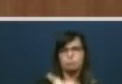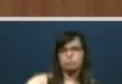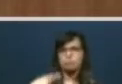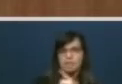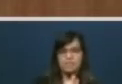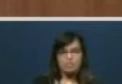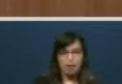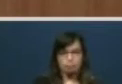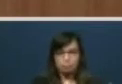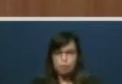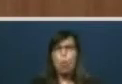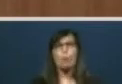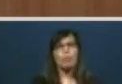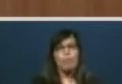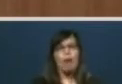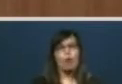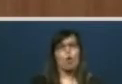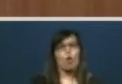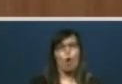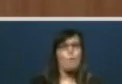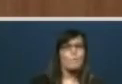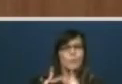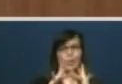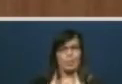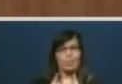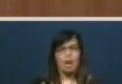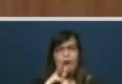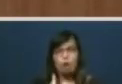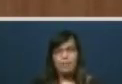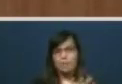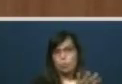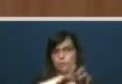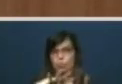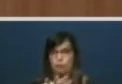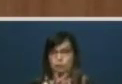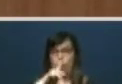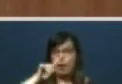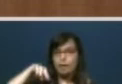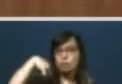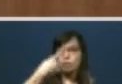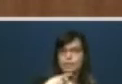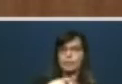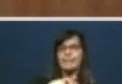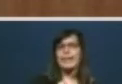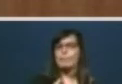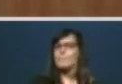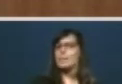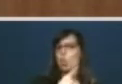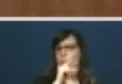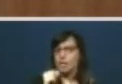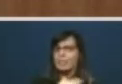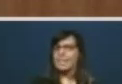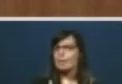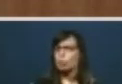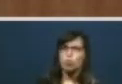unidades de convivencia hoy hablamos de 54 unidades que en 2015 serán al menos 100 y que vamos a extender